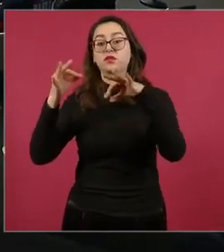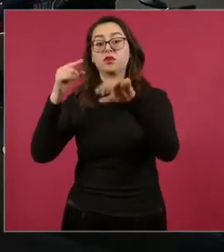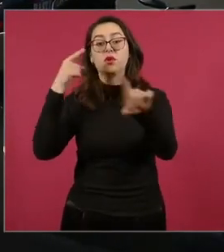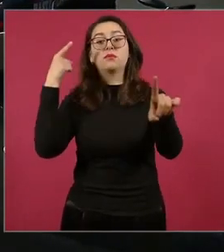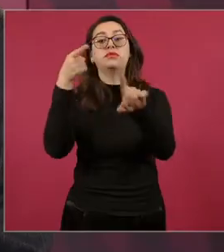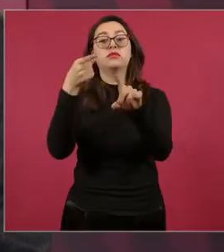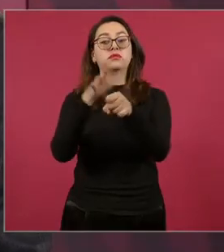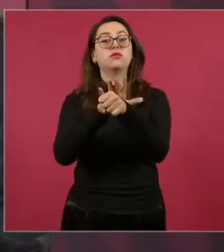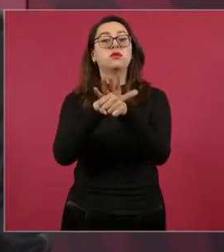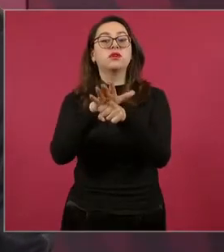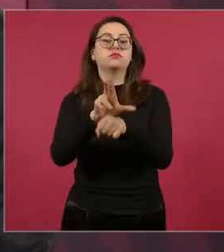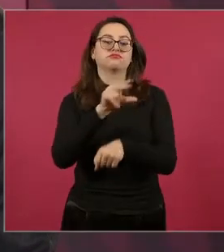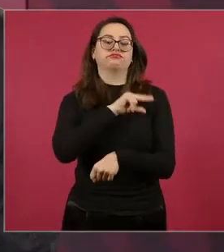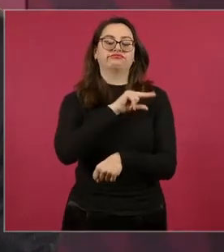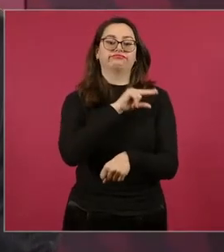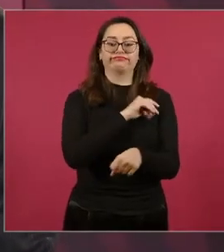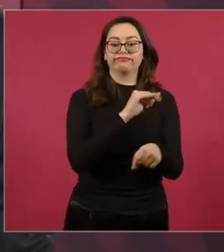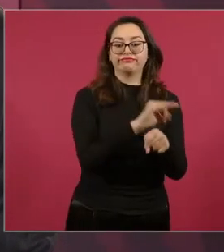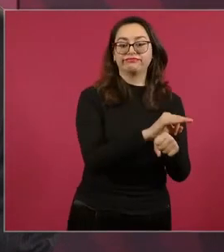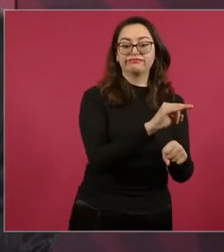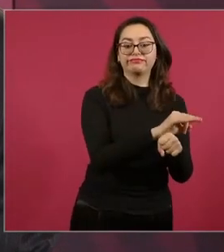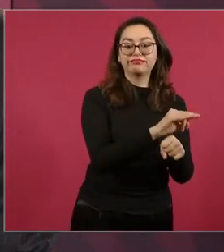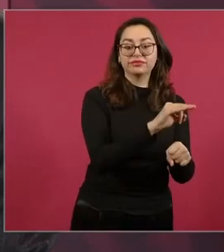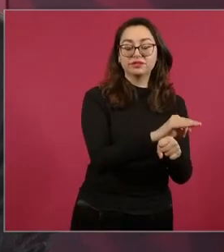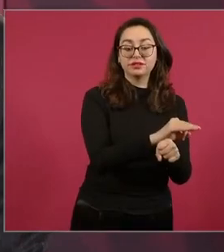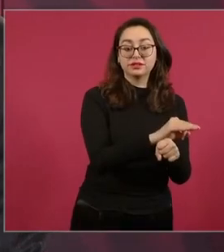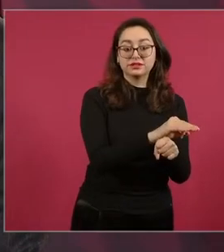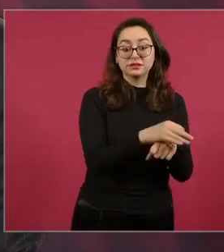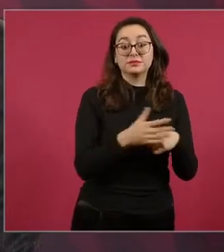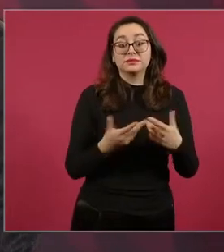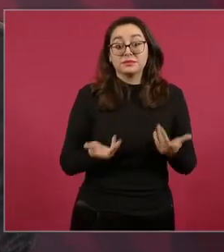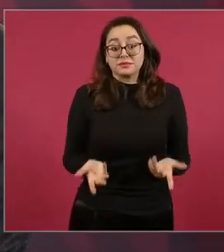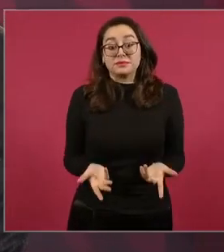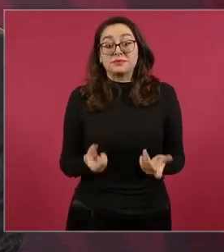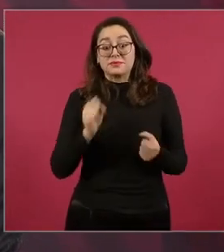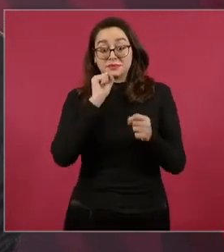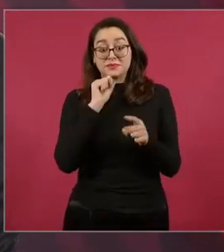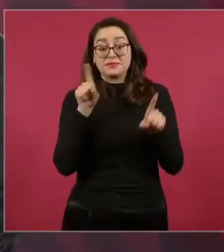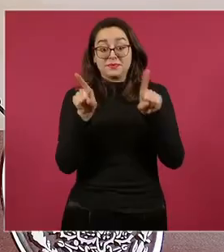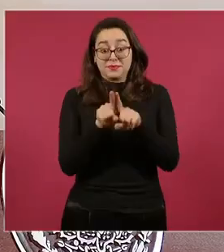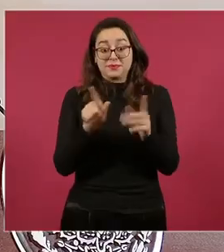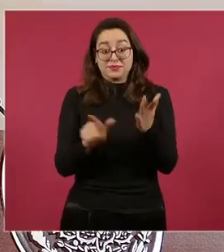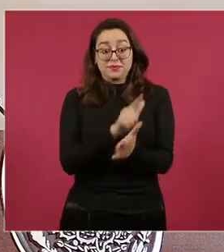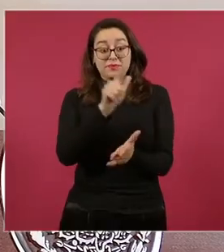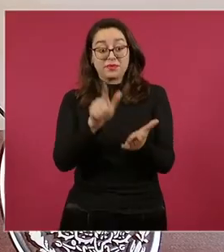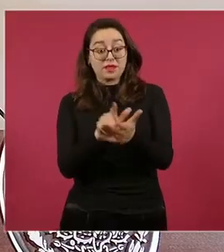Y también con la reforma energética